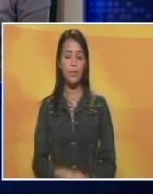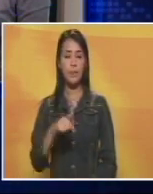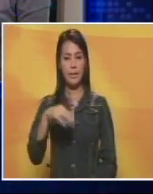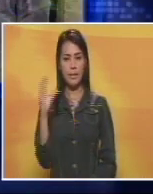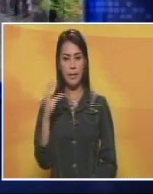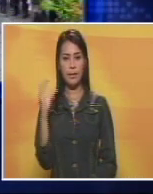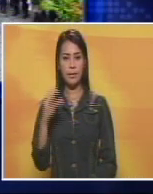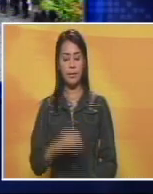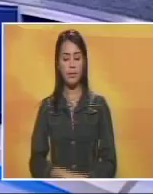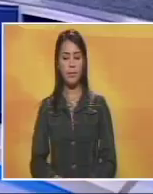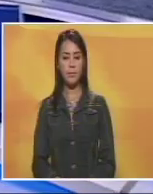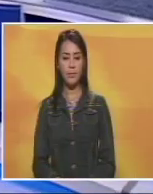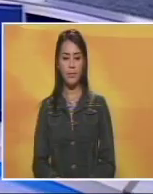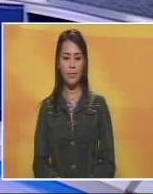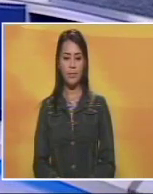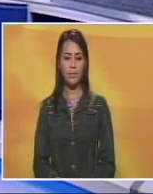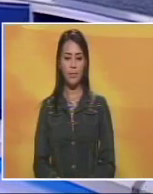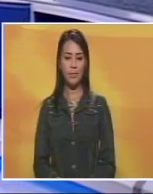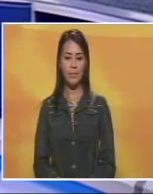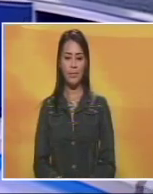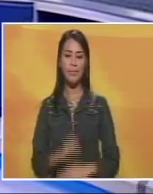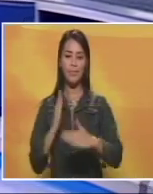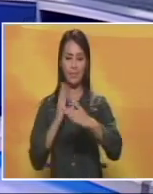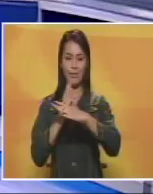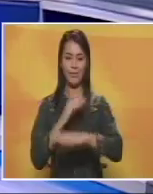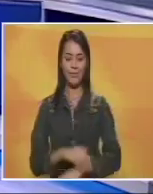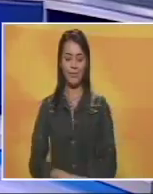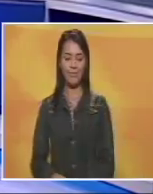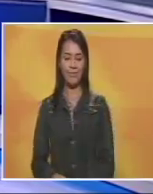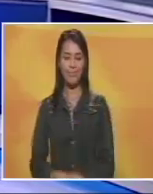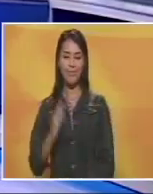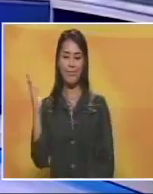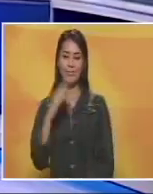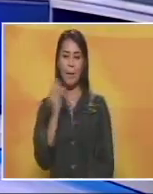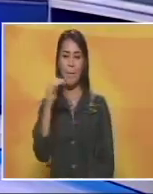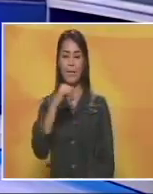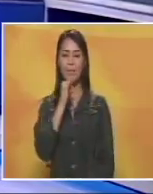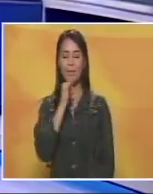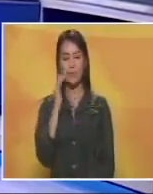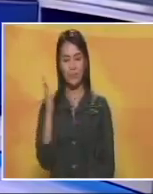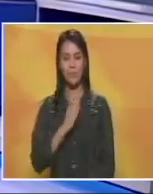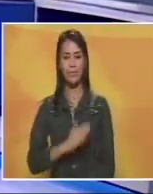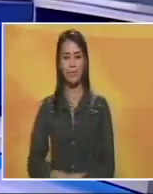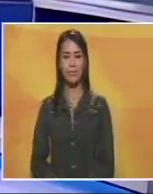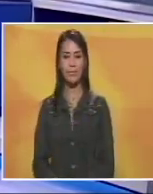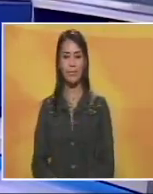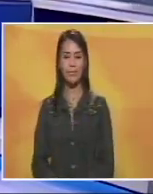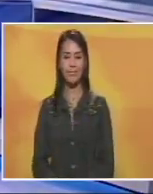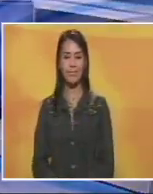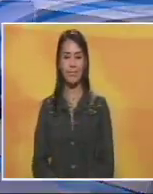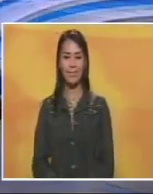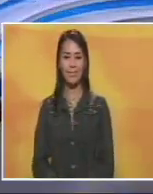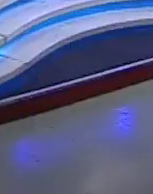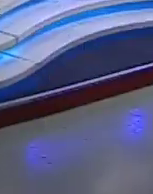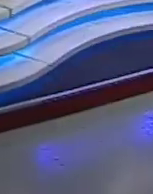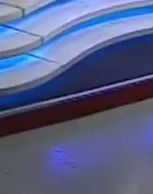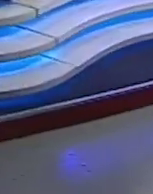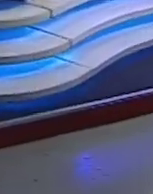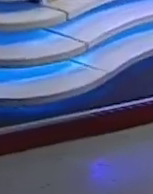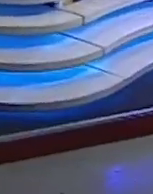de Caracas. Hacemos una breve pausa. Al regreso venimos con más información. No se apare.